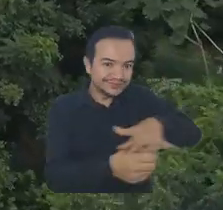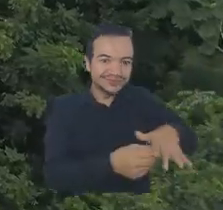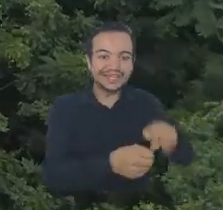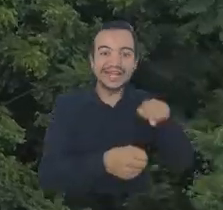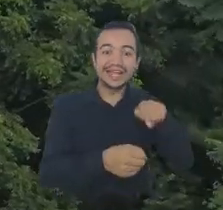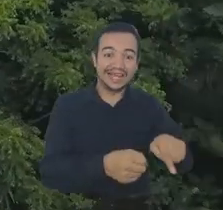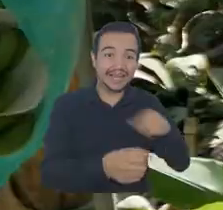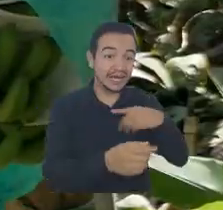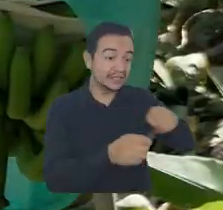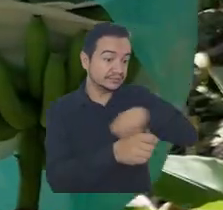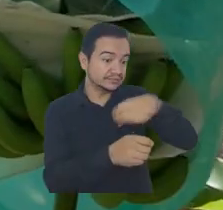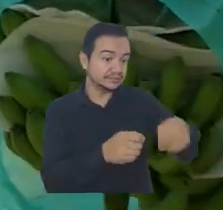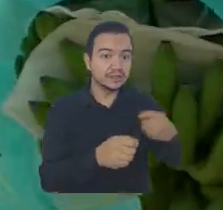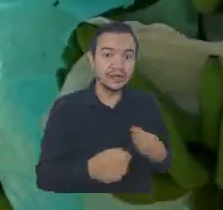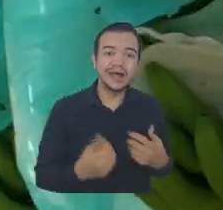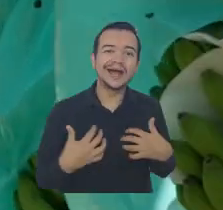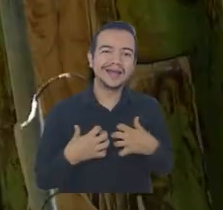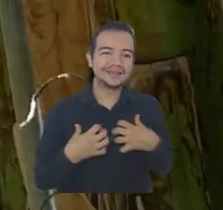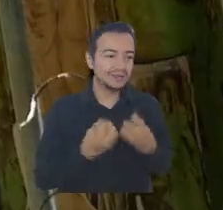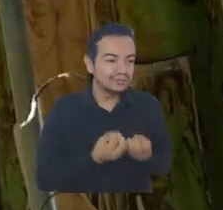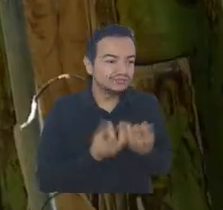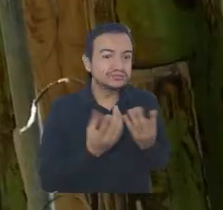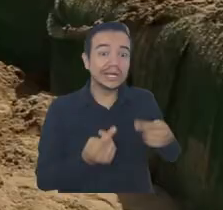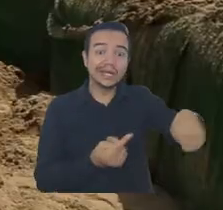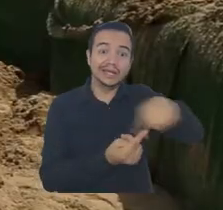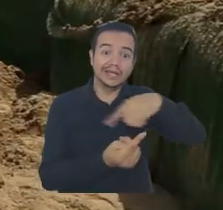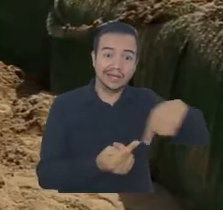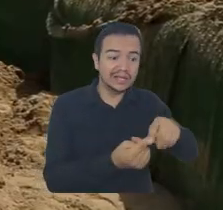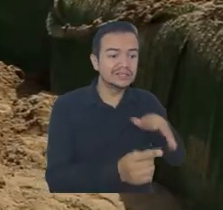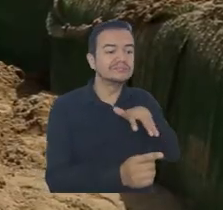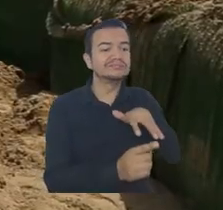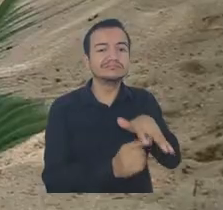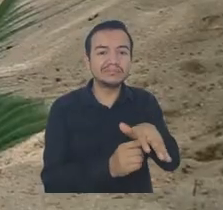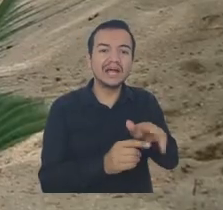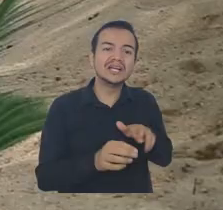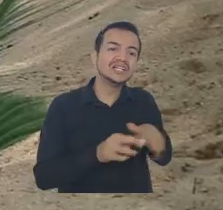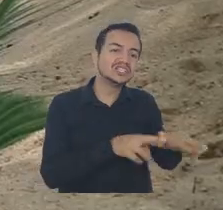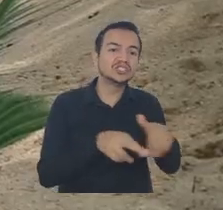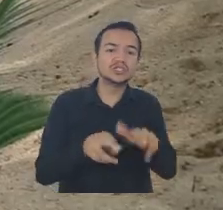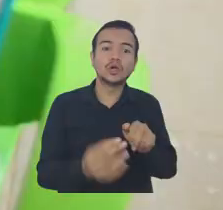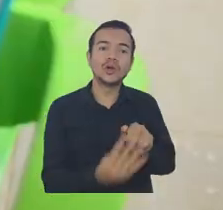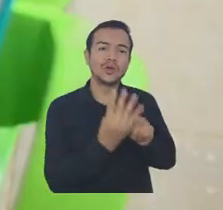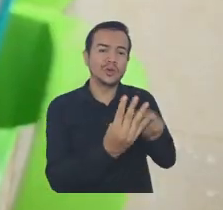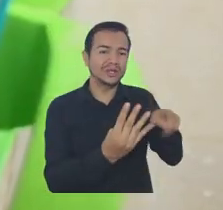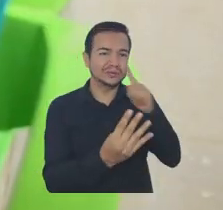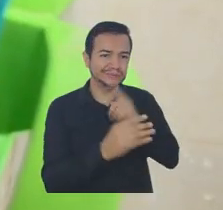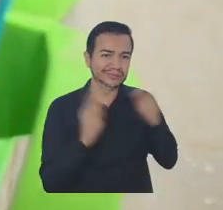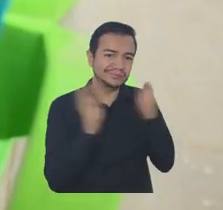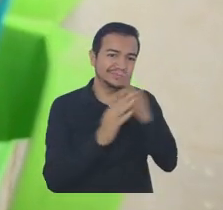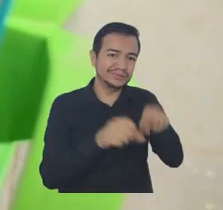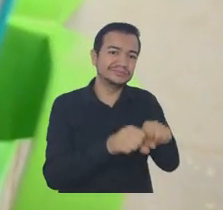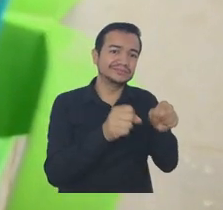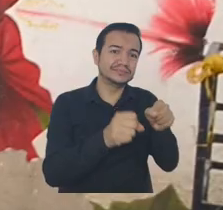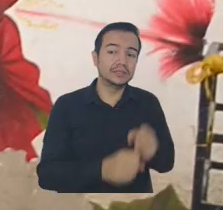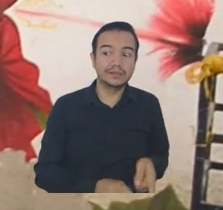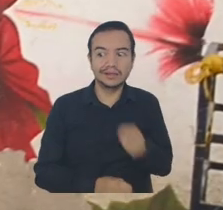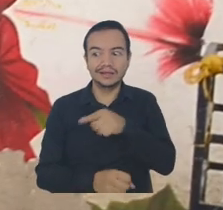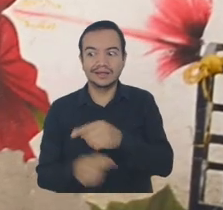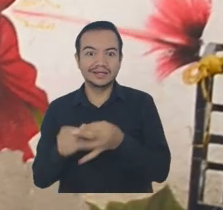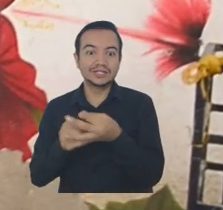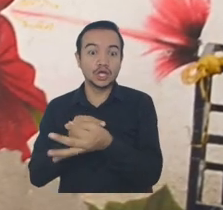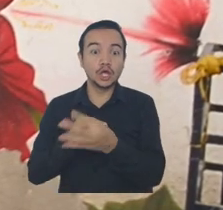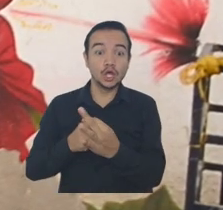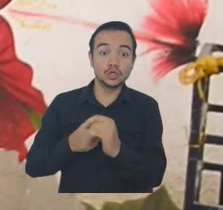La biodiversidad de la zona bananera, que cuenta con 4 rondas hídricas afectadas por la contaminación, fue el impulso para 3 estudiantes